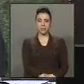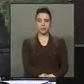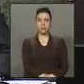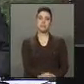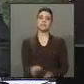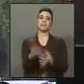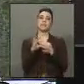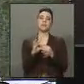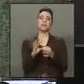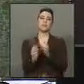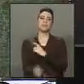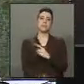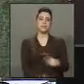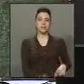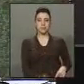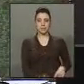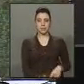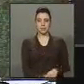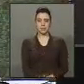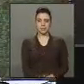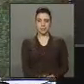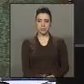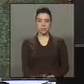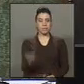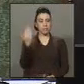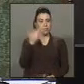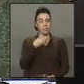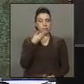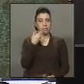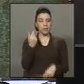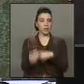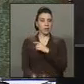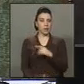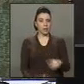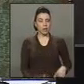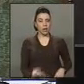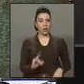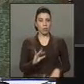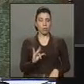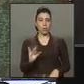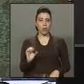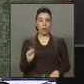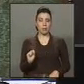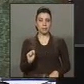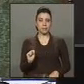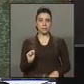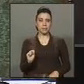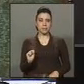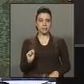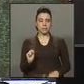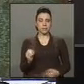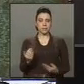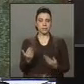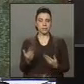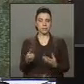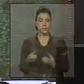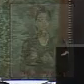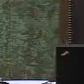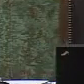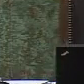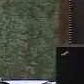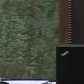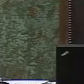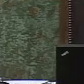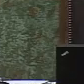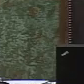Gracias, diputado Boris. Antes de darle la palabra al diputado Jorge Ulloa, vamos a saludar a la delegación de